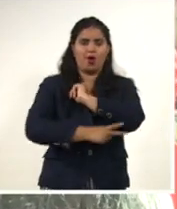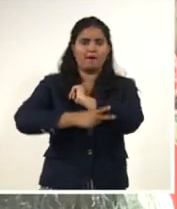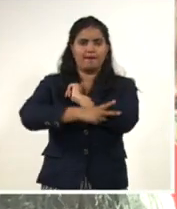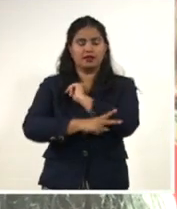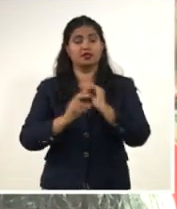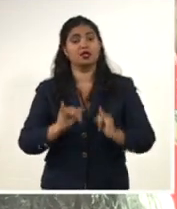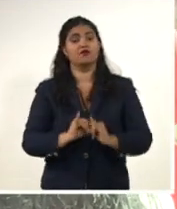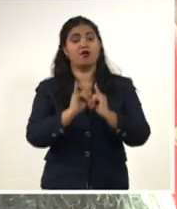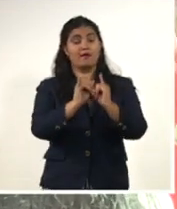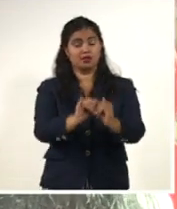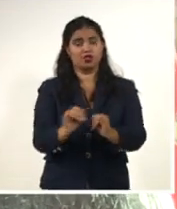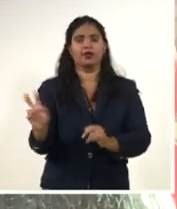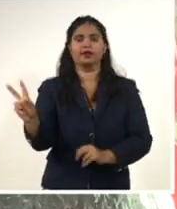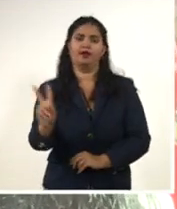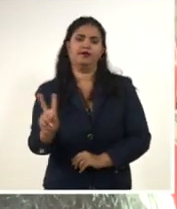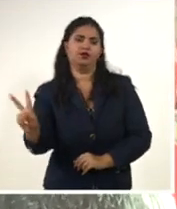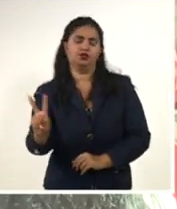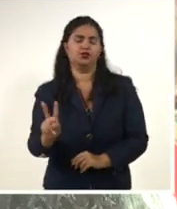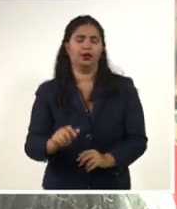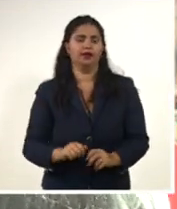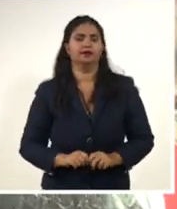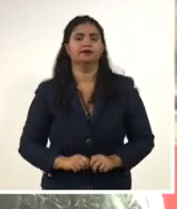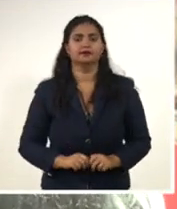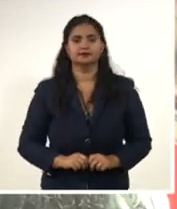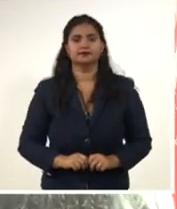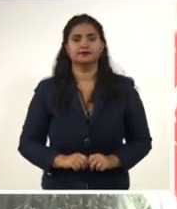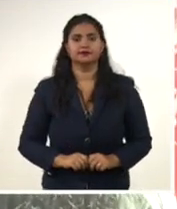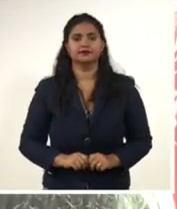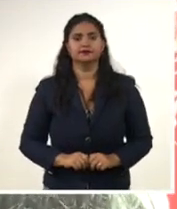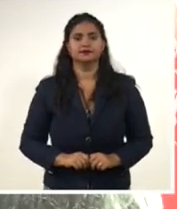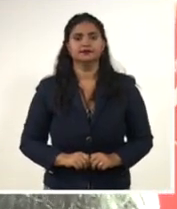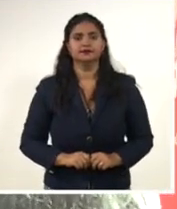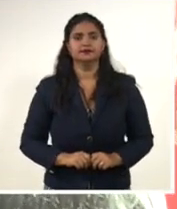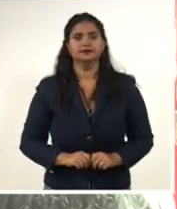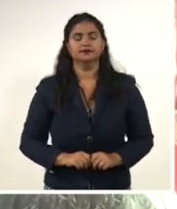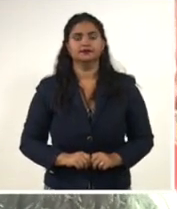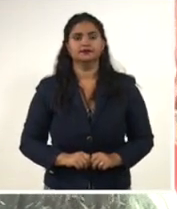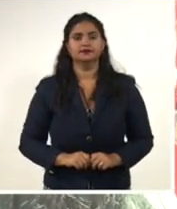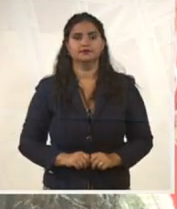Venezuela, Rafael Alemáñez, Michael Molina y Amalia Ramos para el Sistema Informativo de la Televisión Cubana.